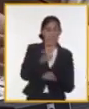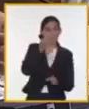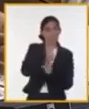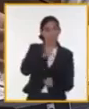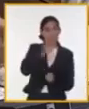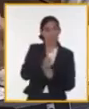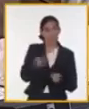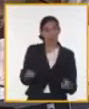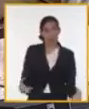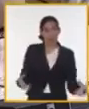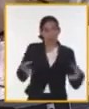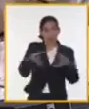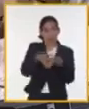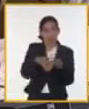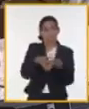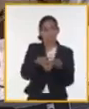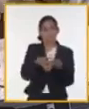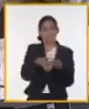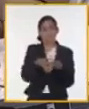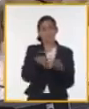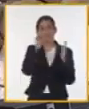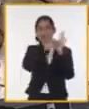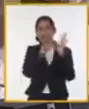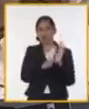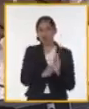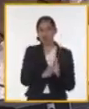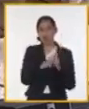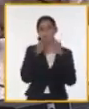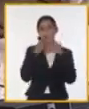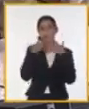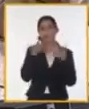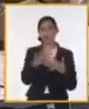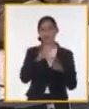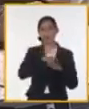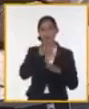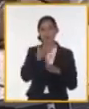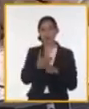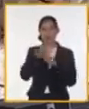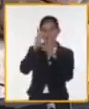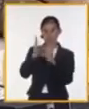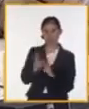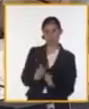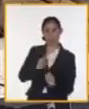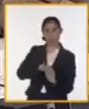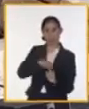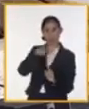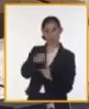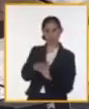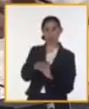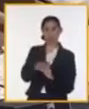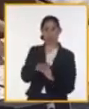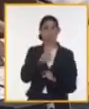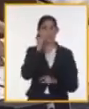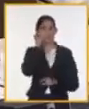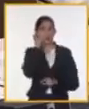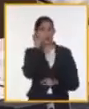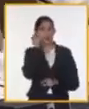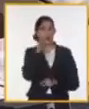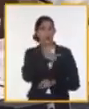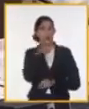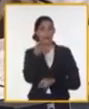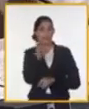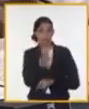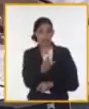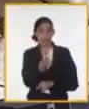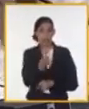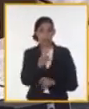técnico y metodológico para poder obtener el resultado. Porque más que contar mujeres muertas, tenemos en cuenta